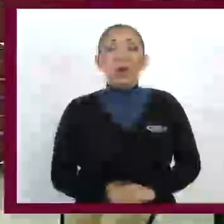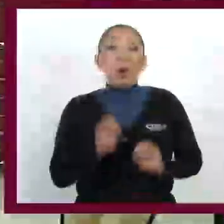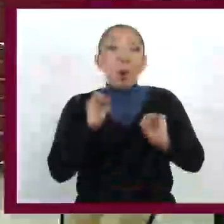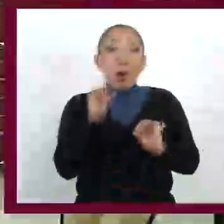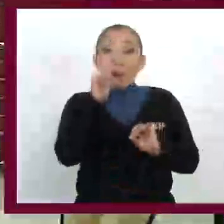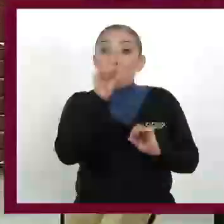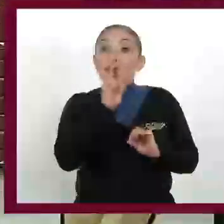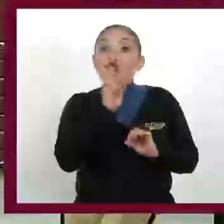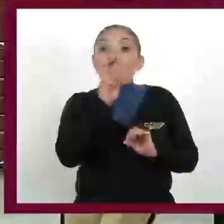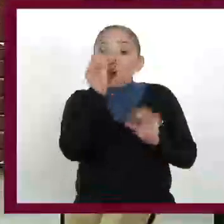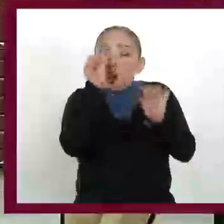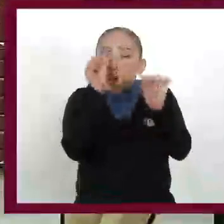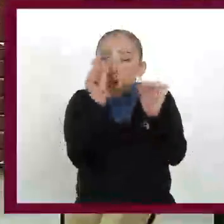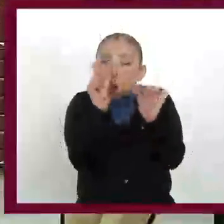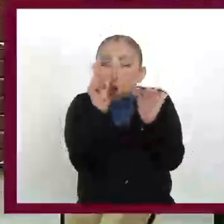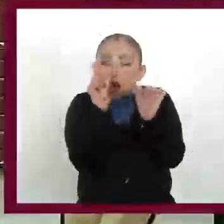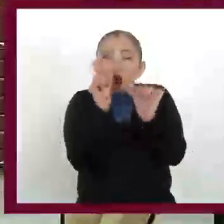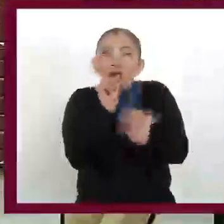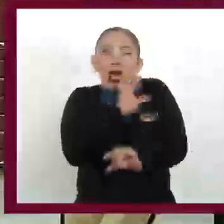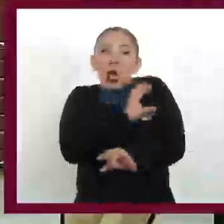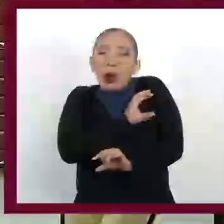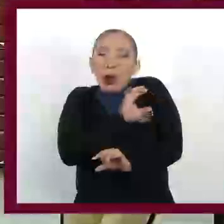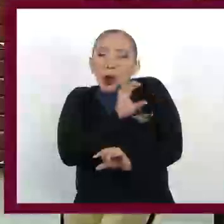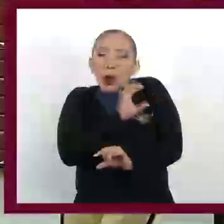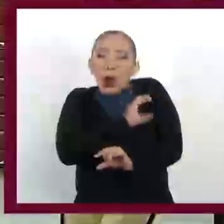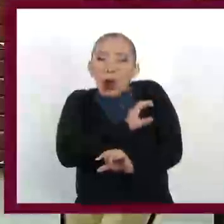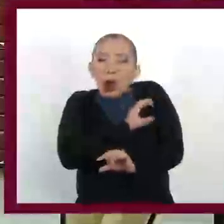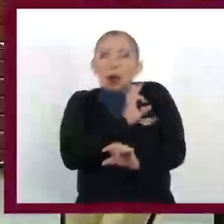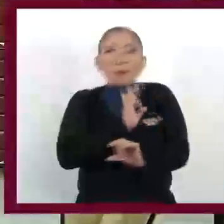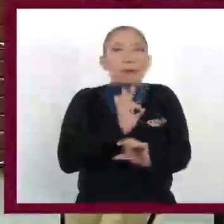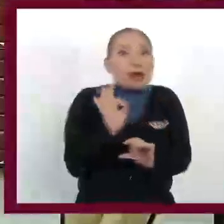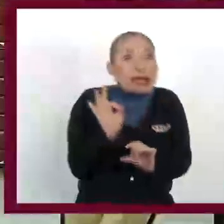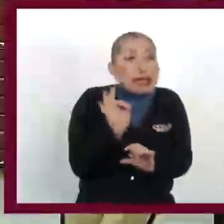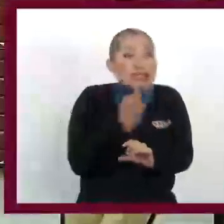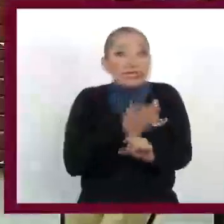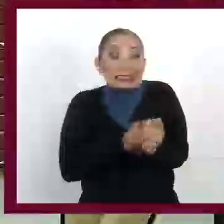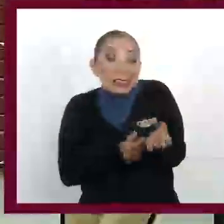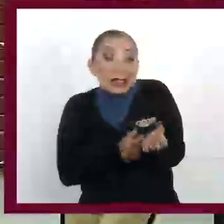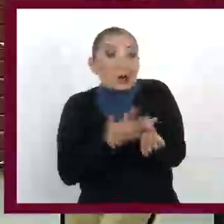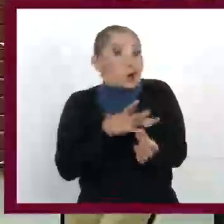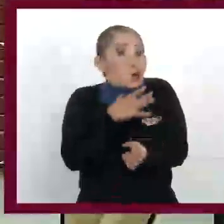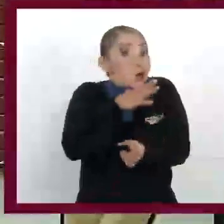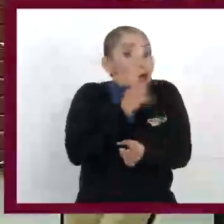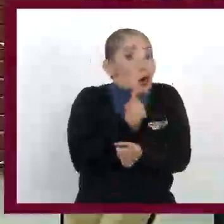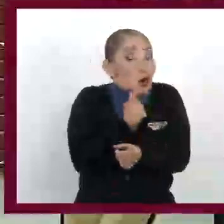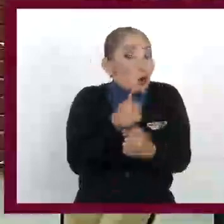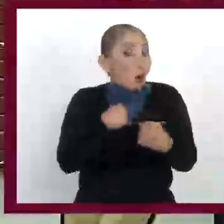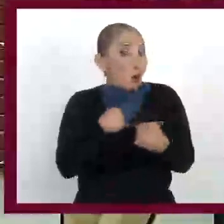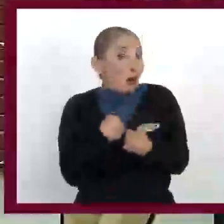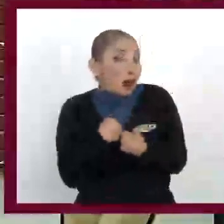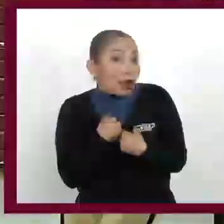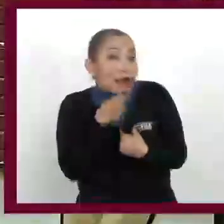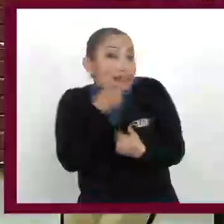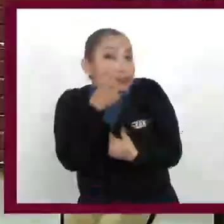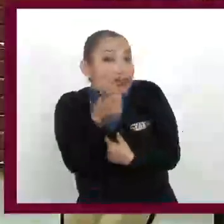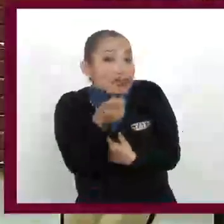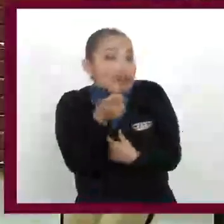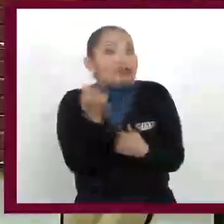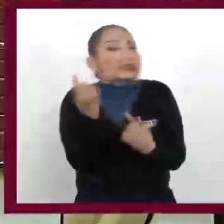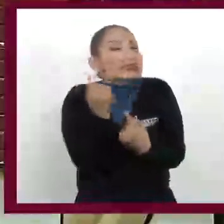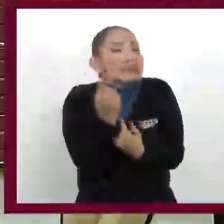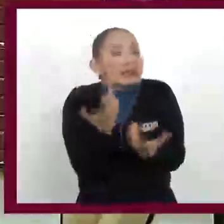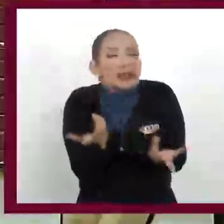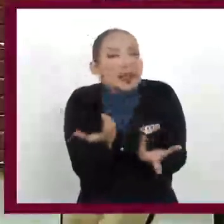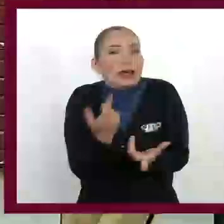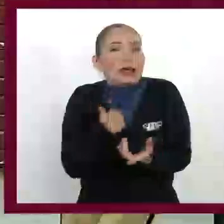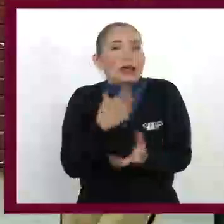Sientes O baja. corazón cansado está de no poder más. Yo le diré